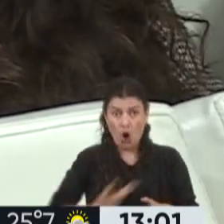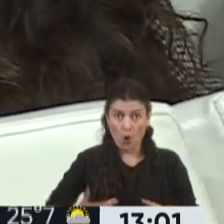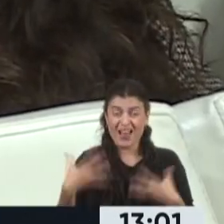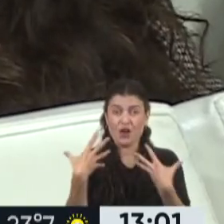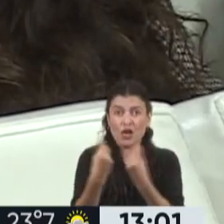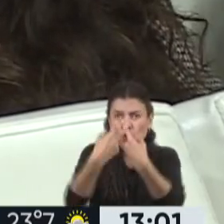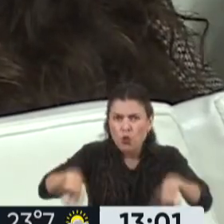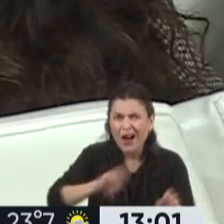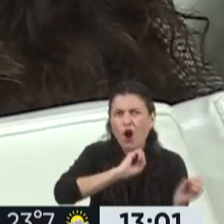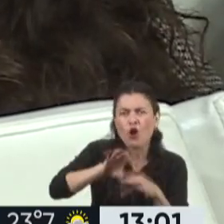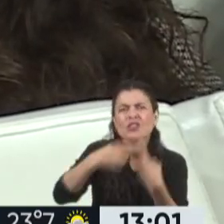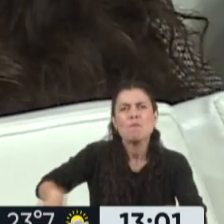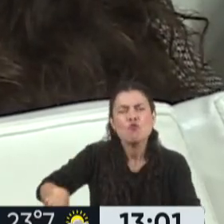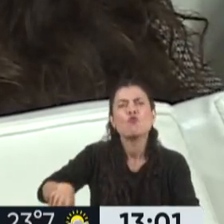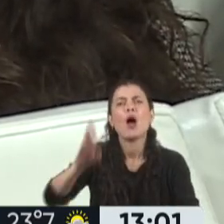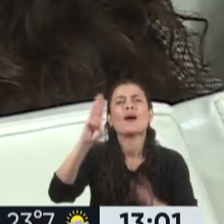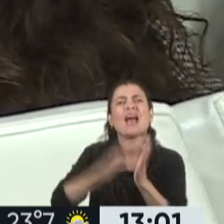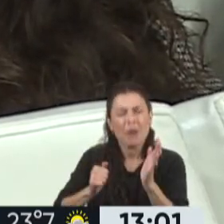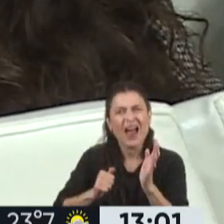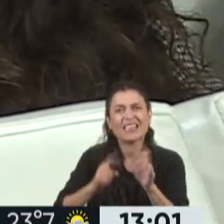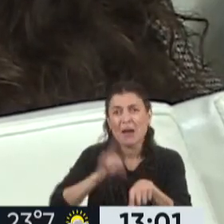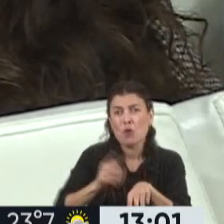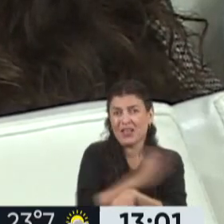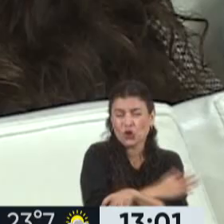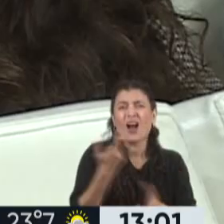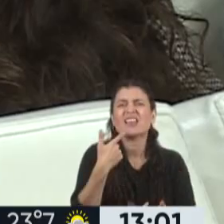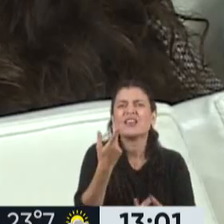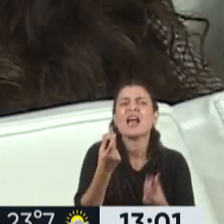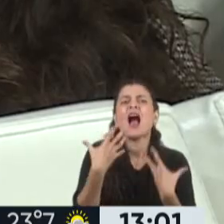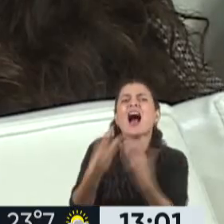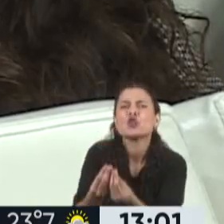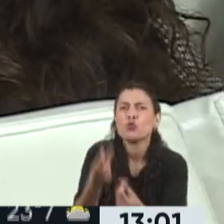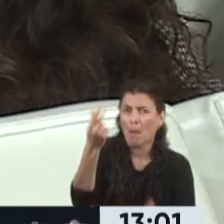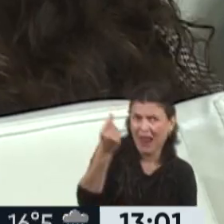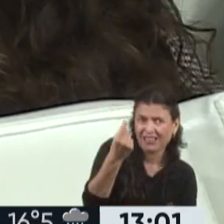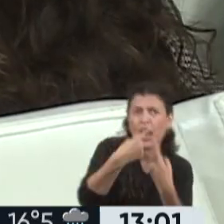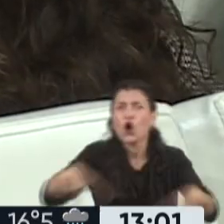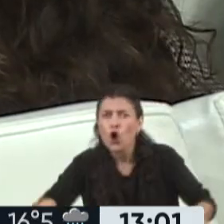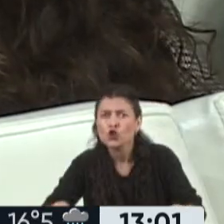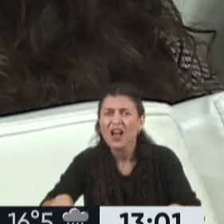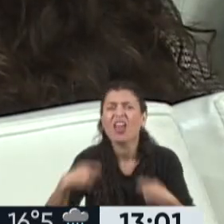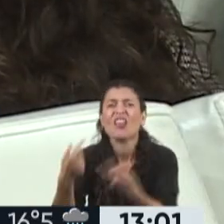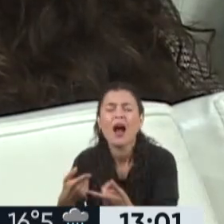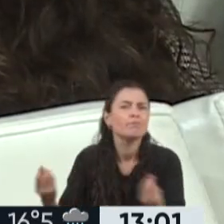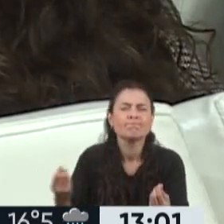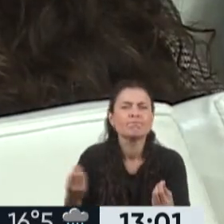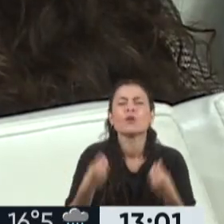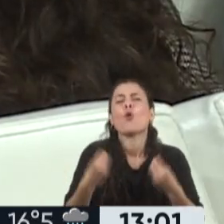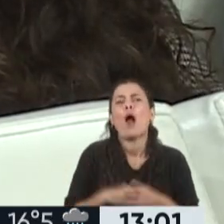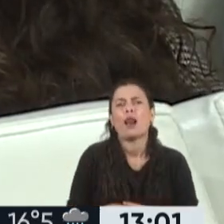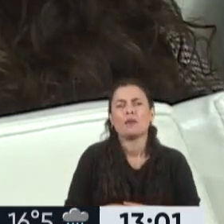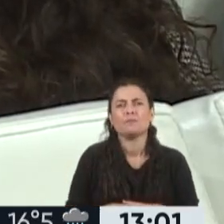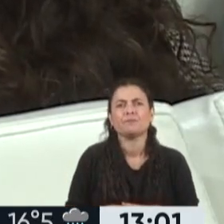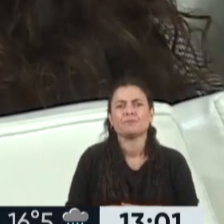Blanca, de la que habló al inicio de la conferencia, si será monetaria o de qué tipo, si están establecidos los requisitos